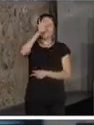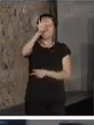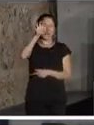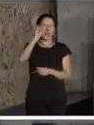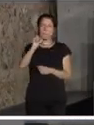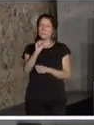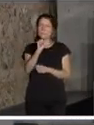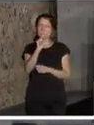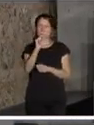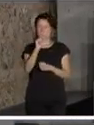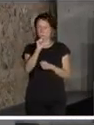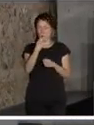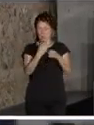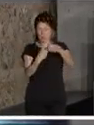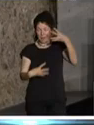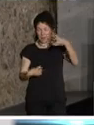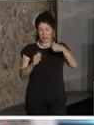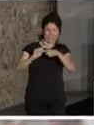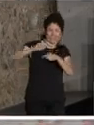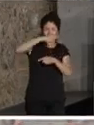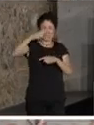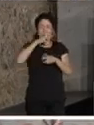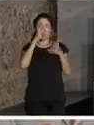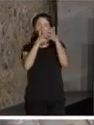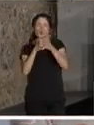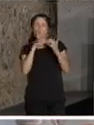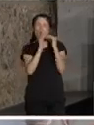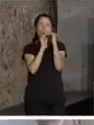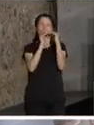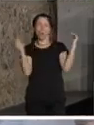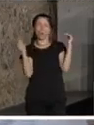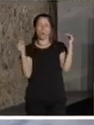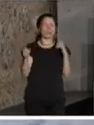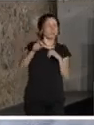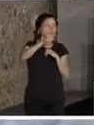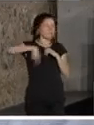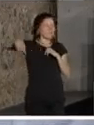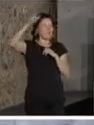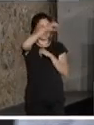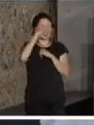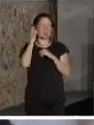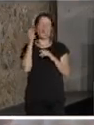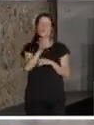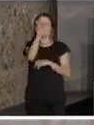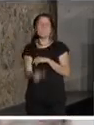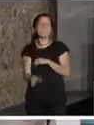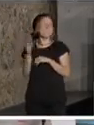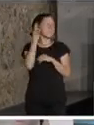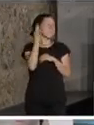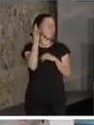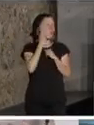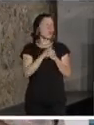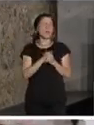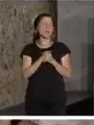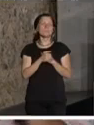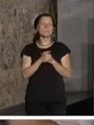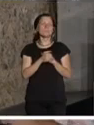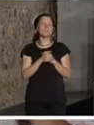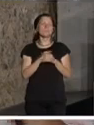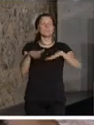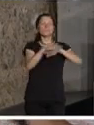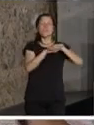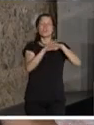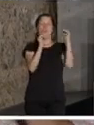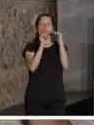en los primeros puestos en la lucha por la igualdad de todo el mundo a la mujer que ha salido con el